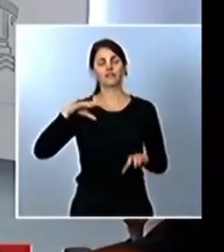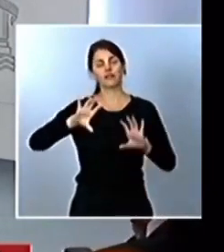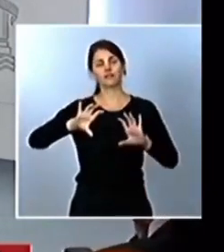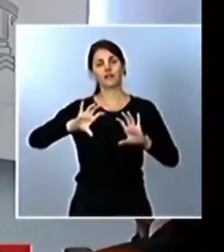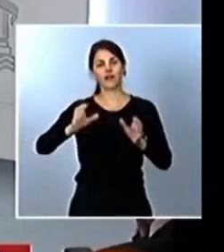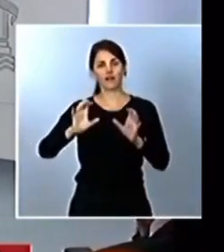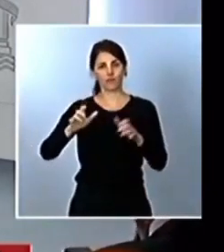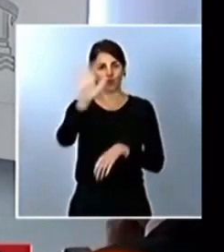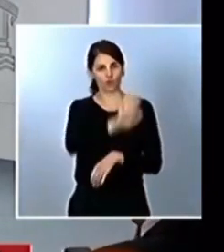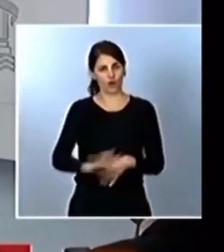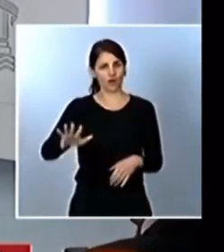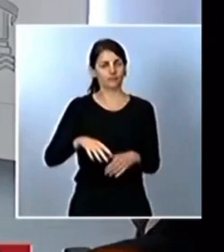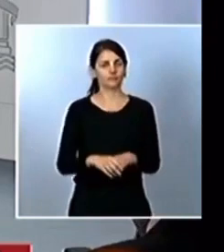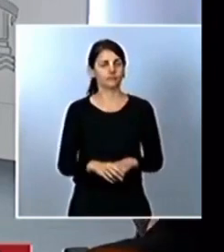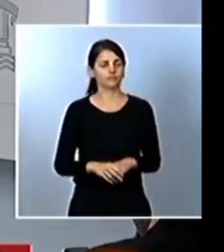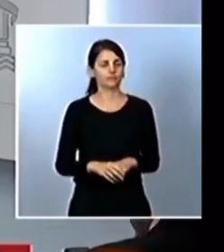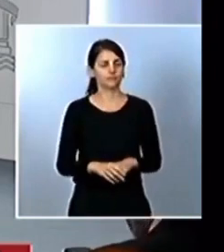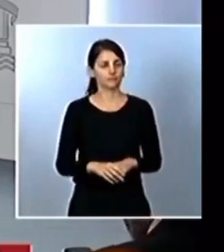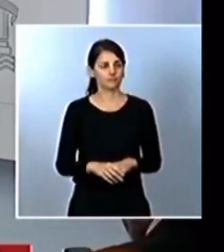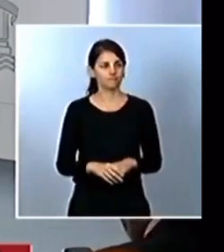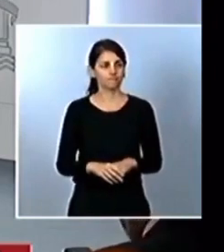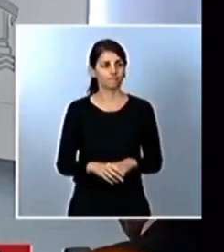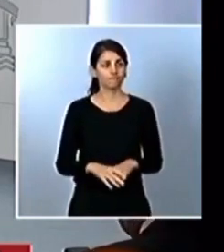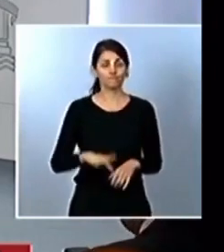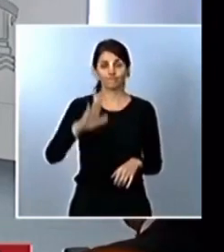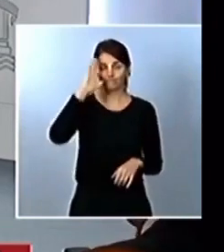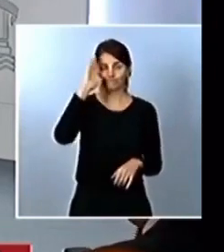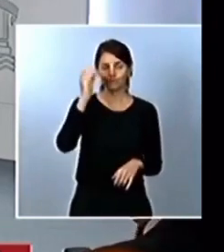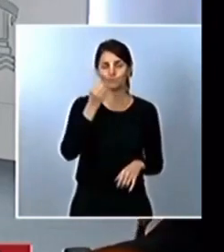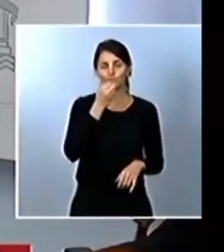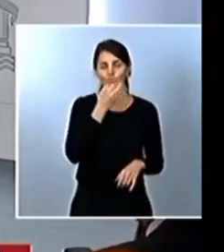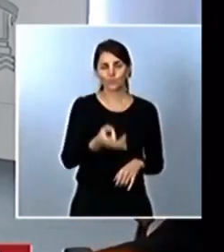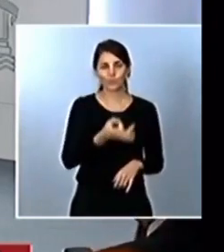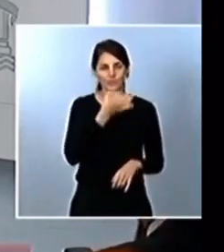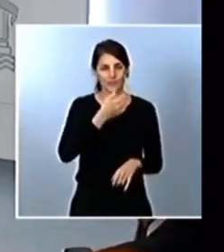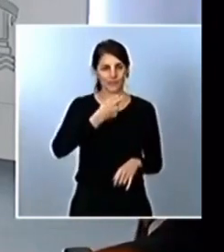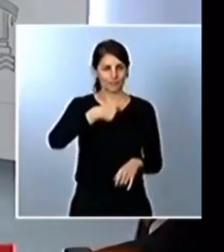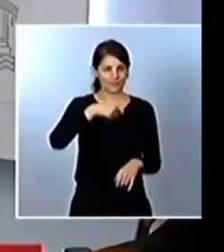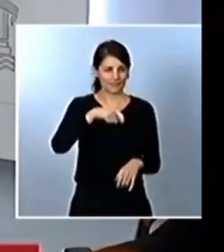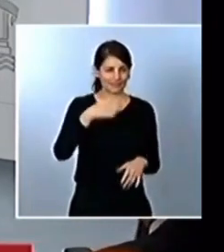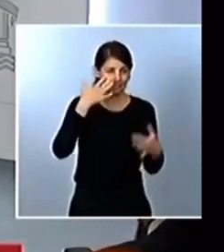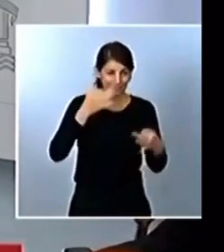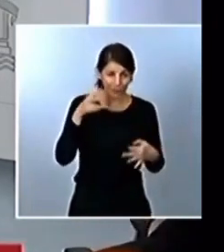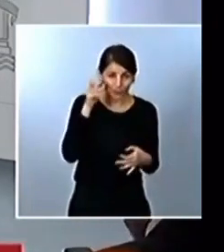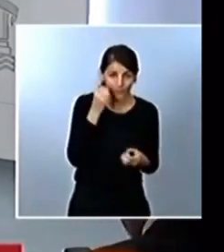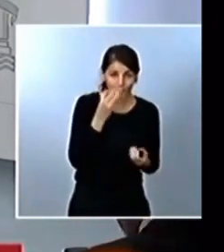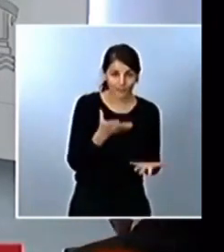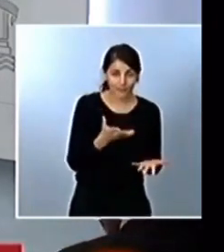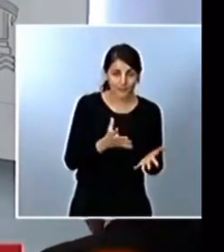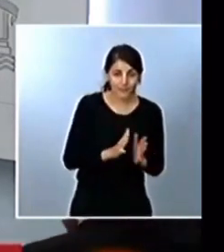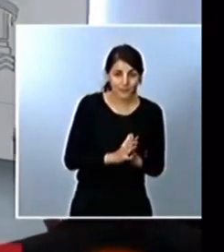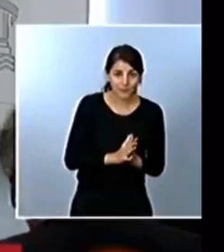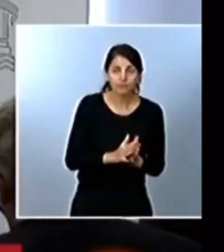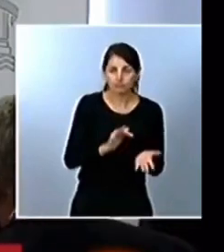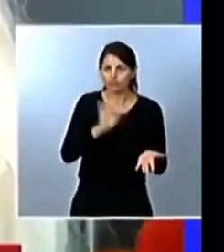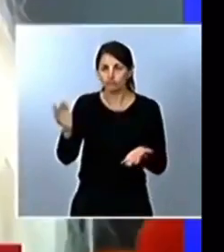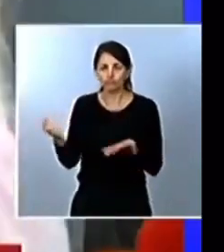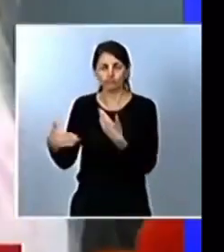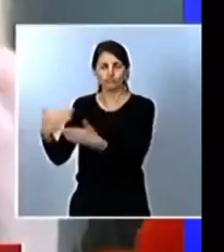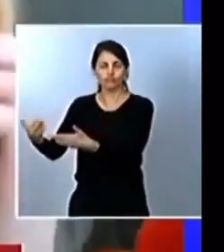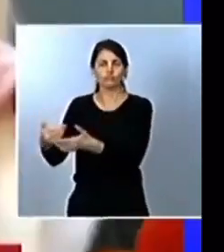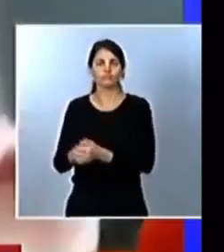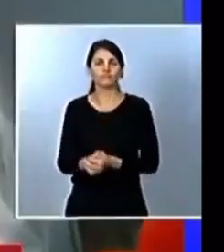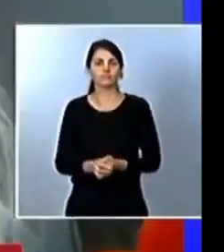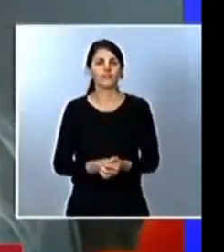Sí, hola. Buenas tardes, presidente. Creo que se me oye bien. Adelante, sí. Sí.